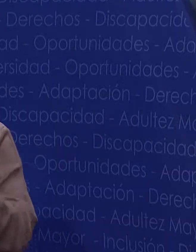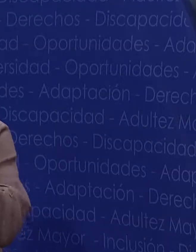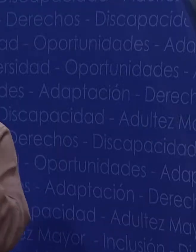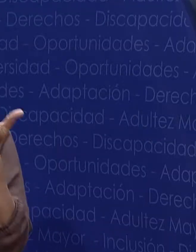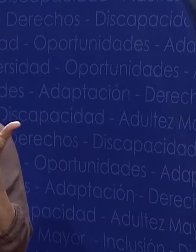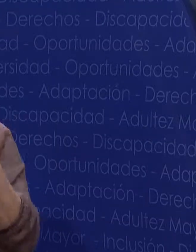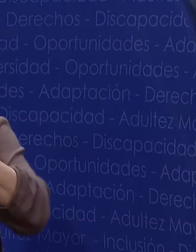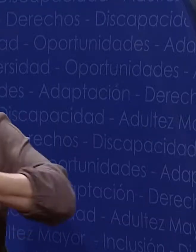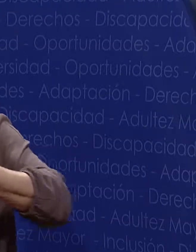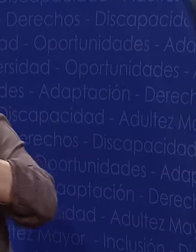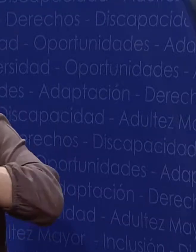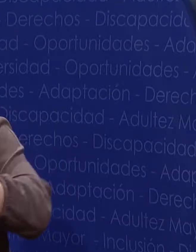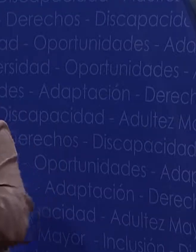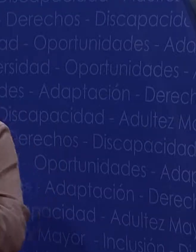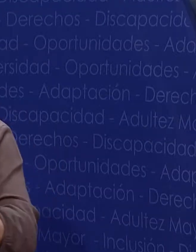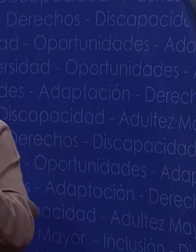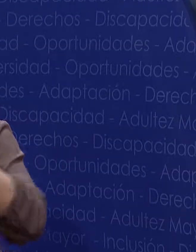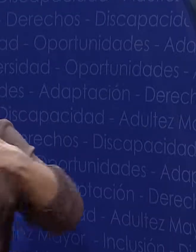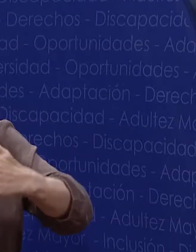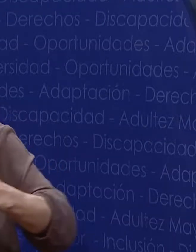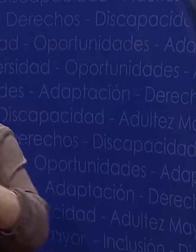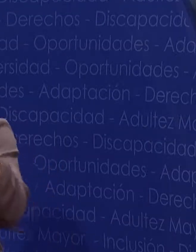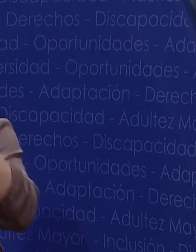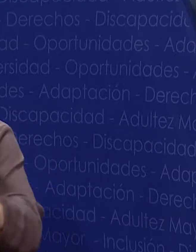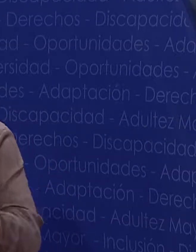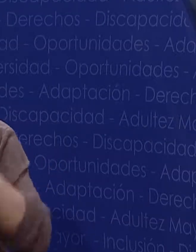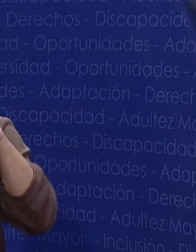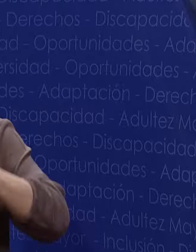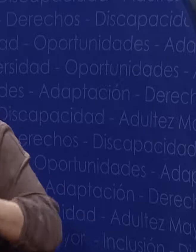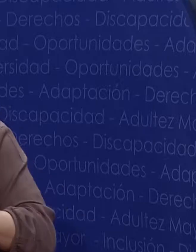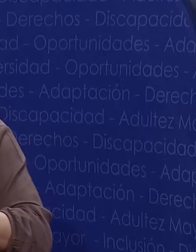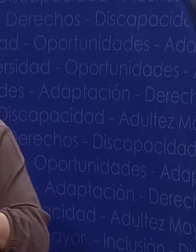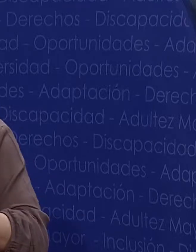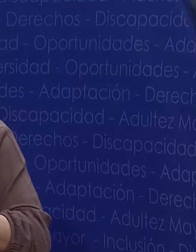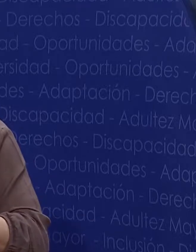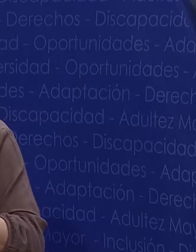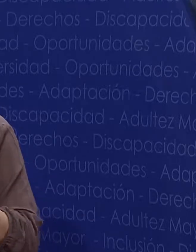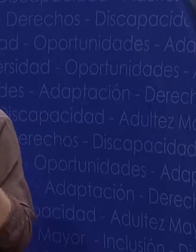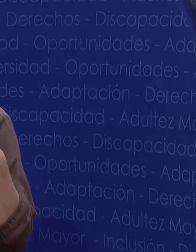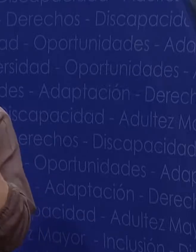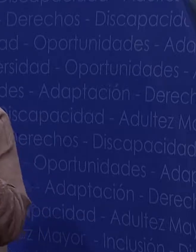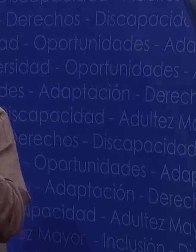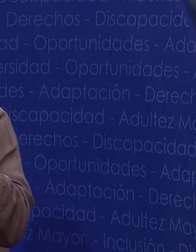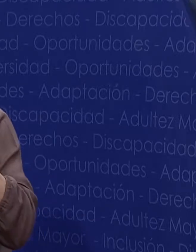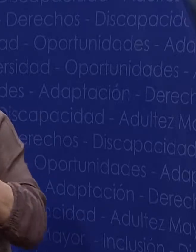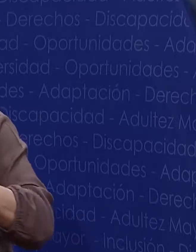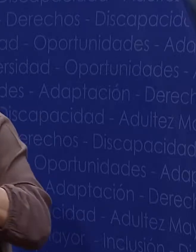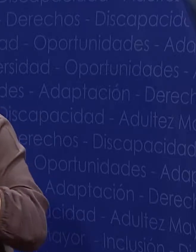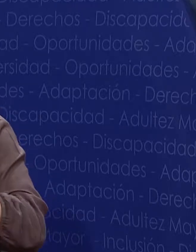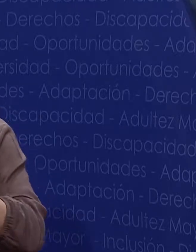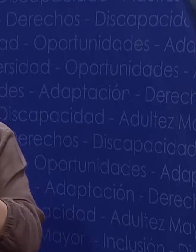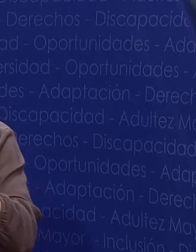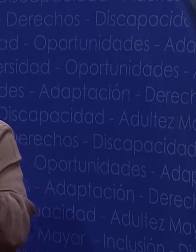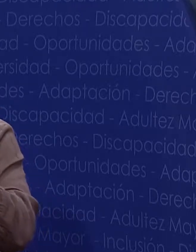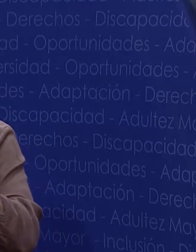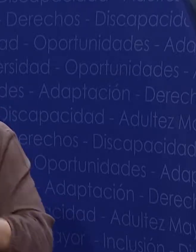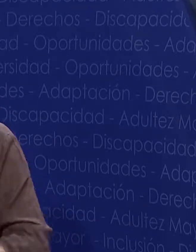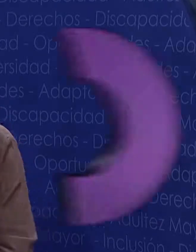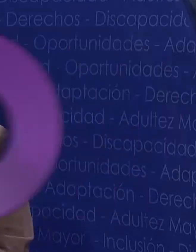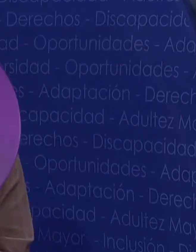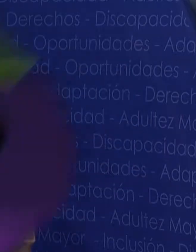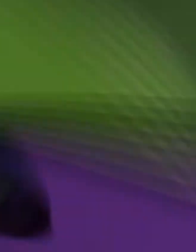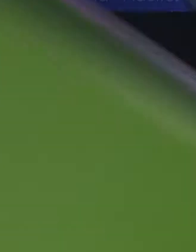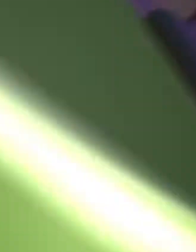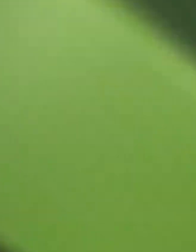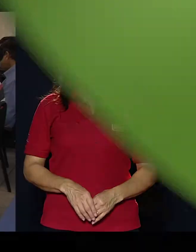En la siguiente nota le contamos sobre las situaciones que enfrentan estas personas adultas mayores y cómo exigir el cumplimiento de sus derechos.